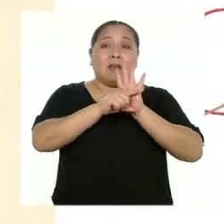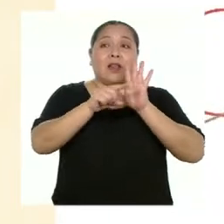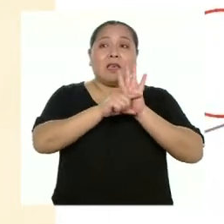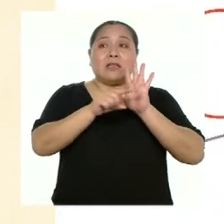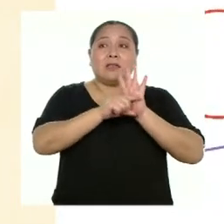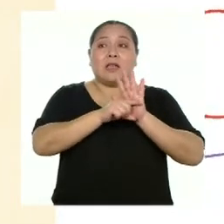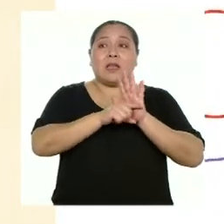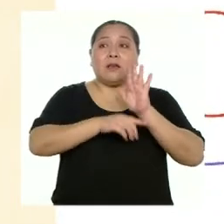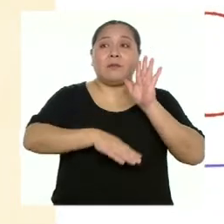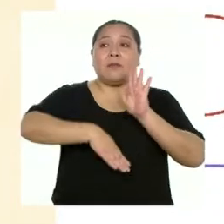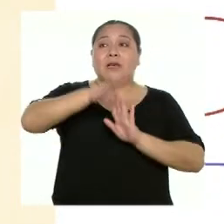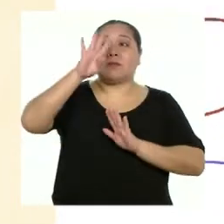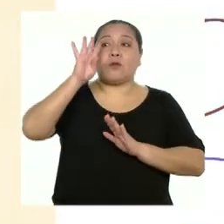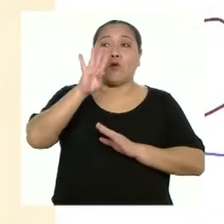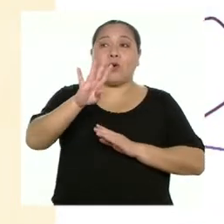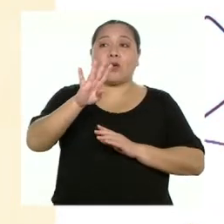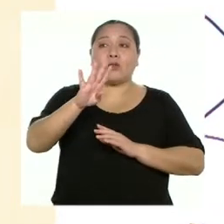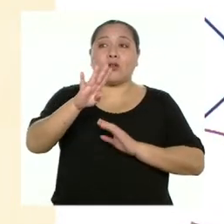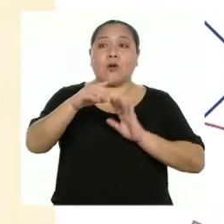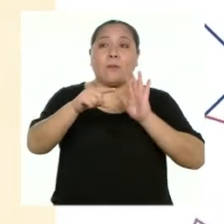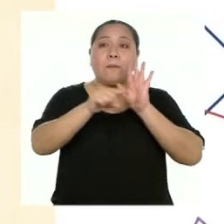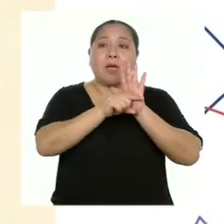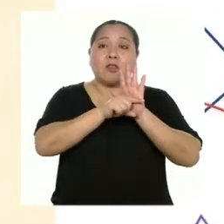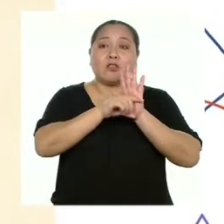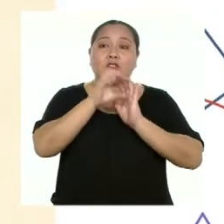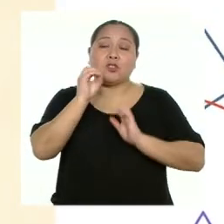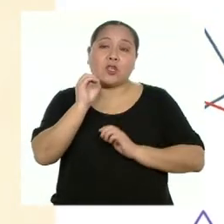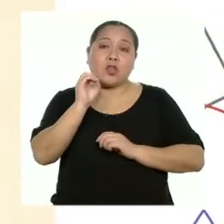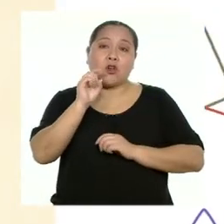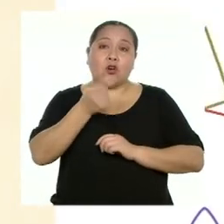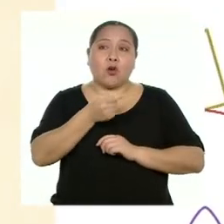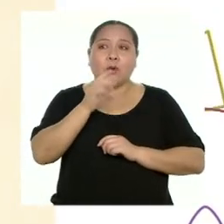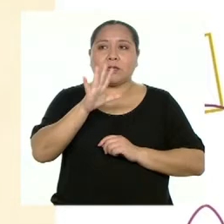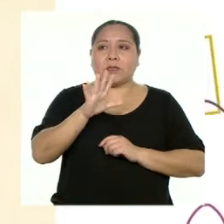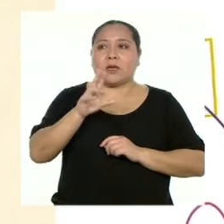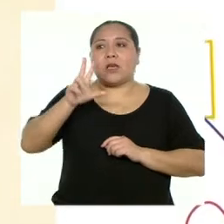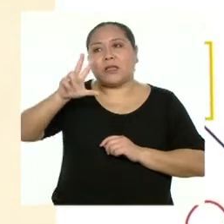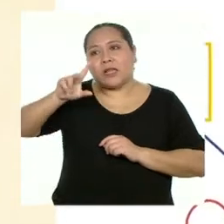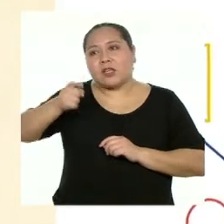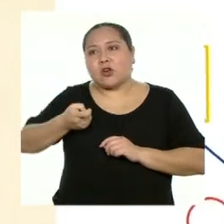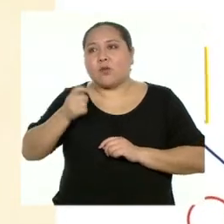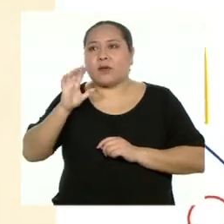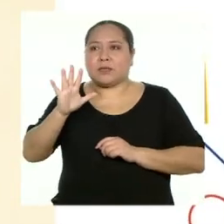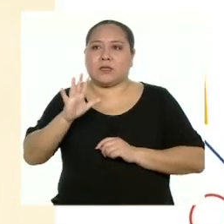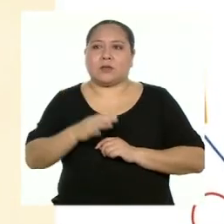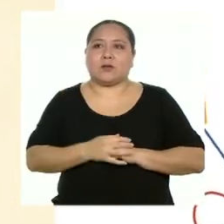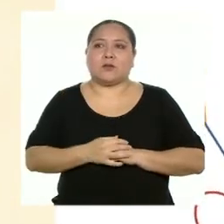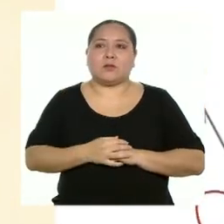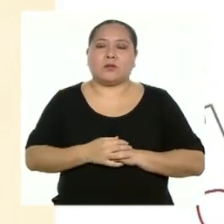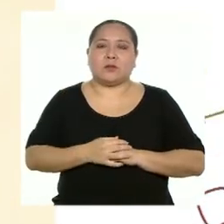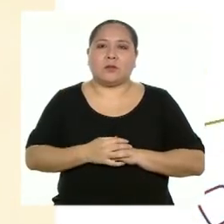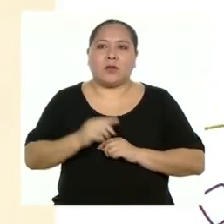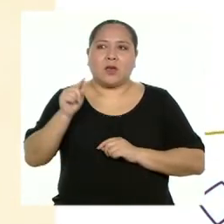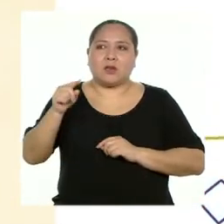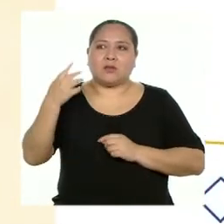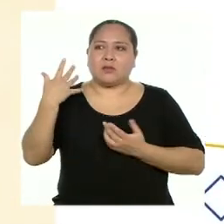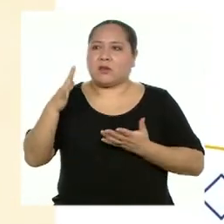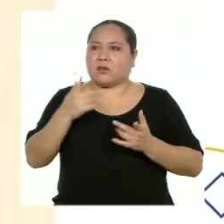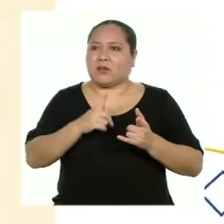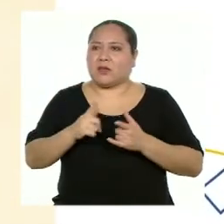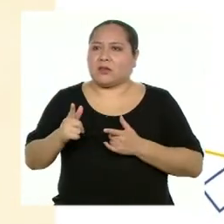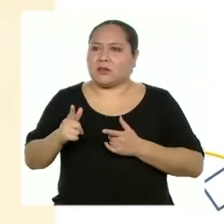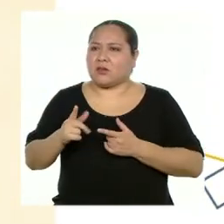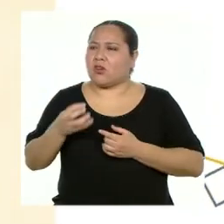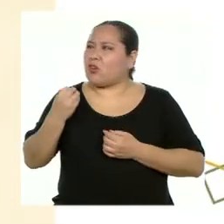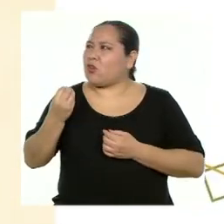4 y el valor mínimo de 0,5, que es igual 3,5. Y si eso ya está,